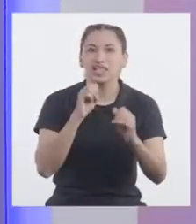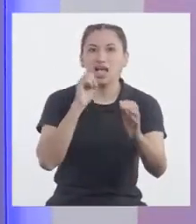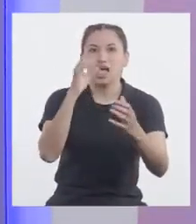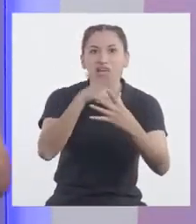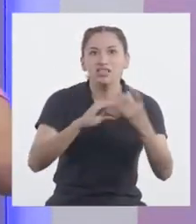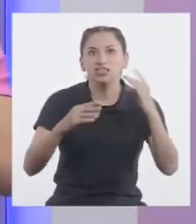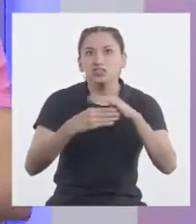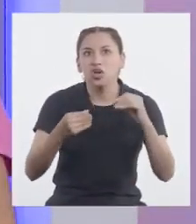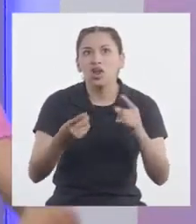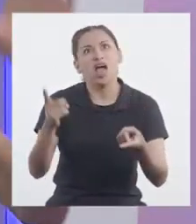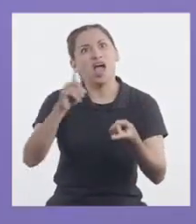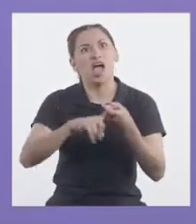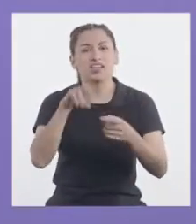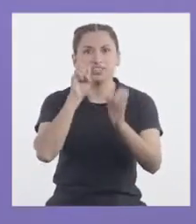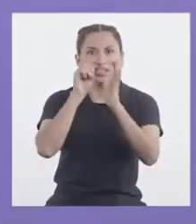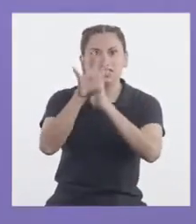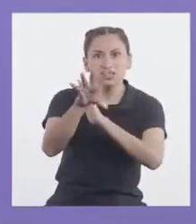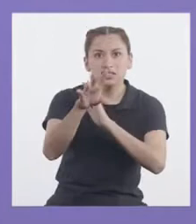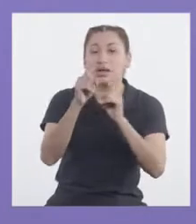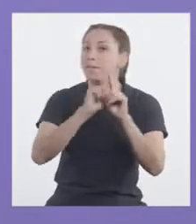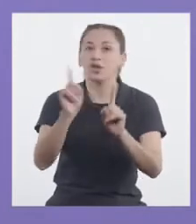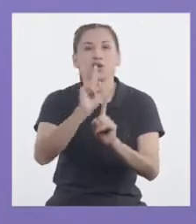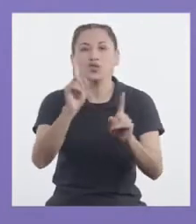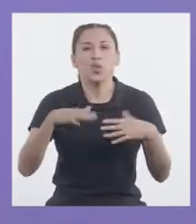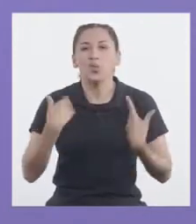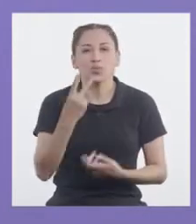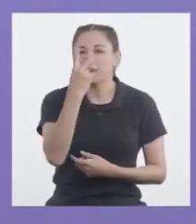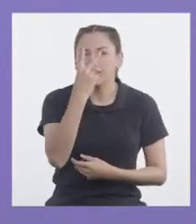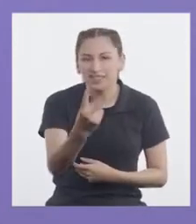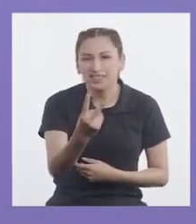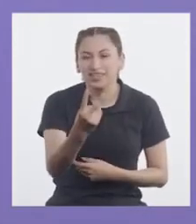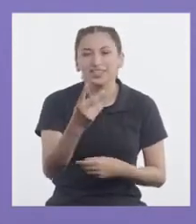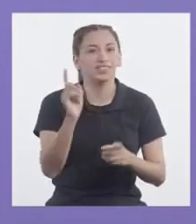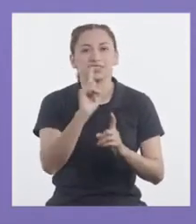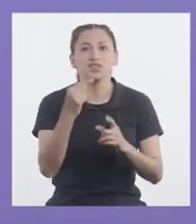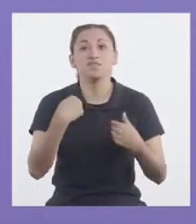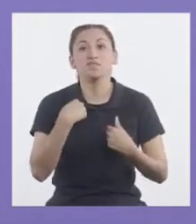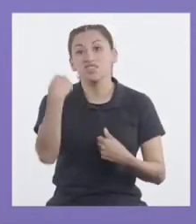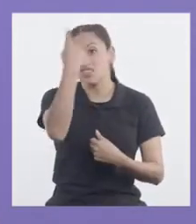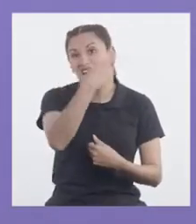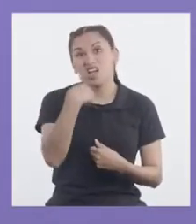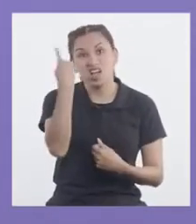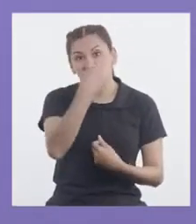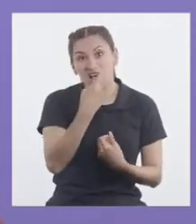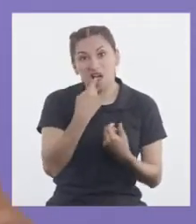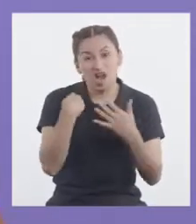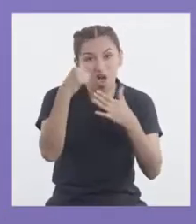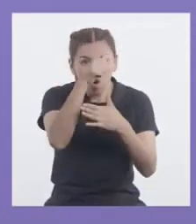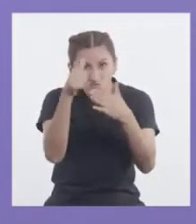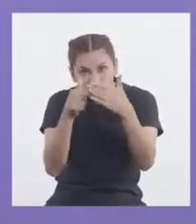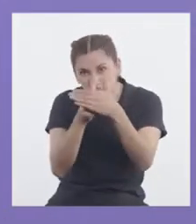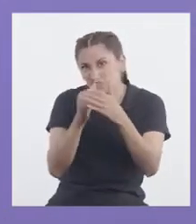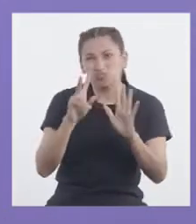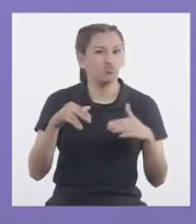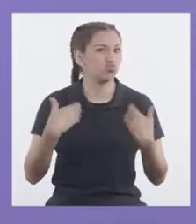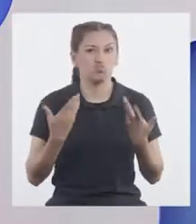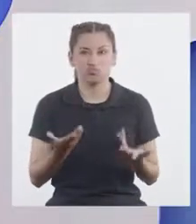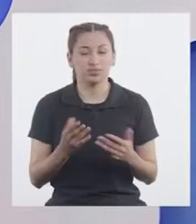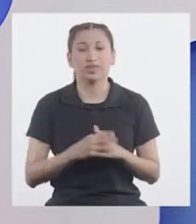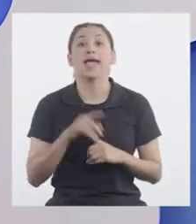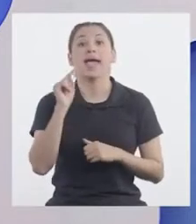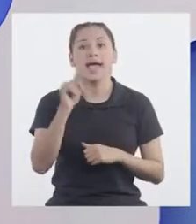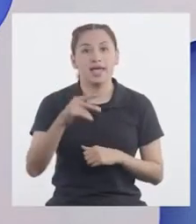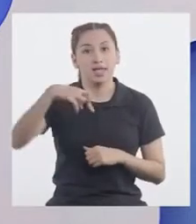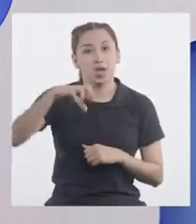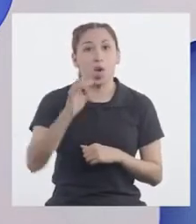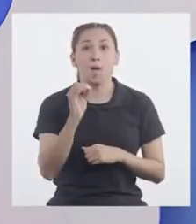historia hasta cine. Pero dicen que no es visual. Mi simpático rostro no puede ser escondido.